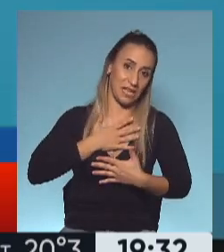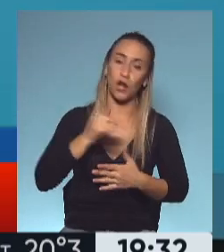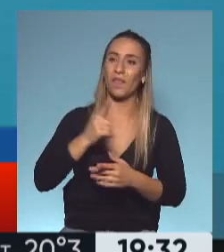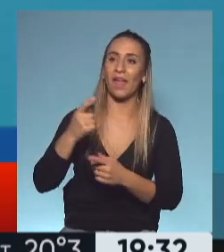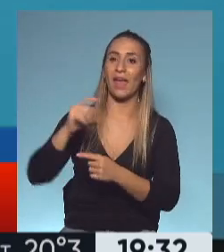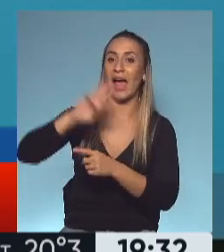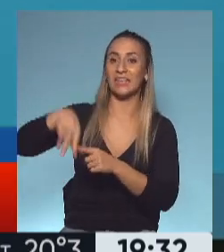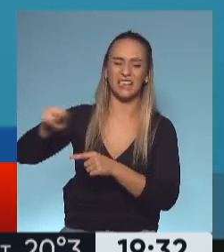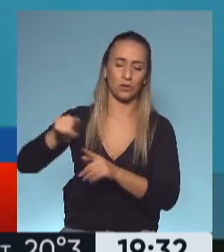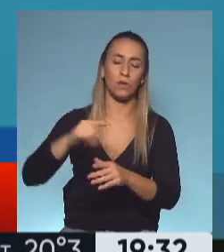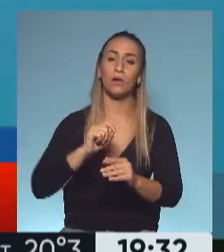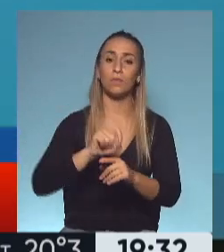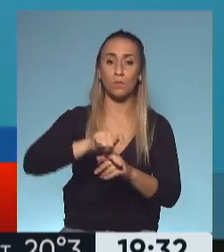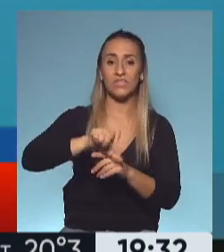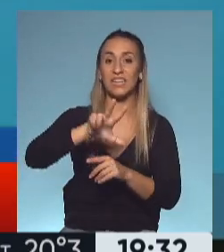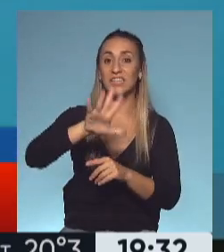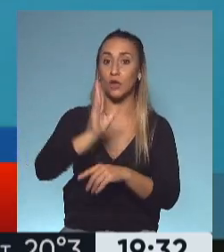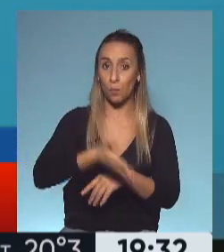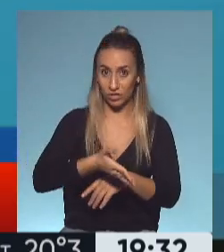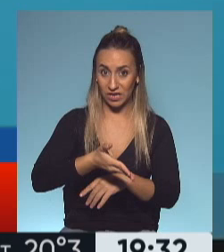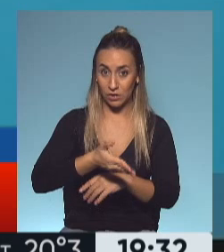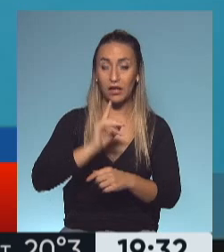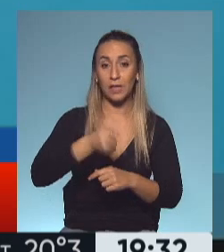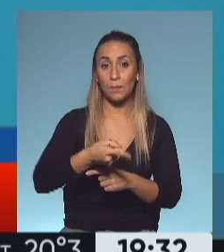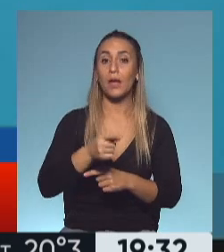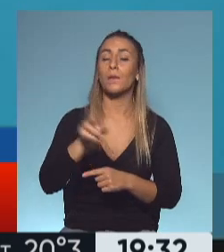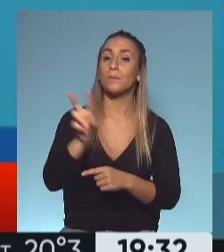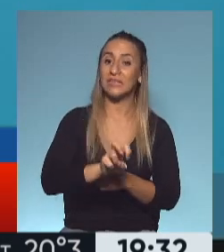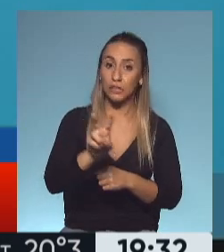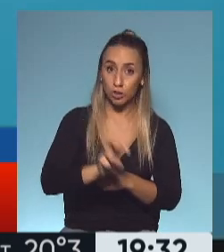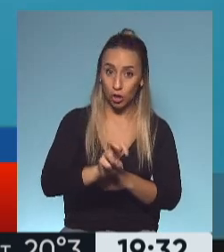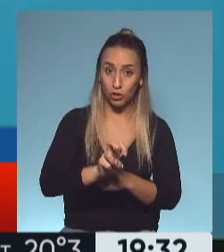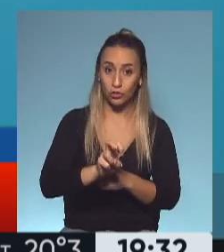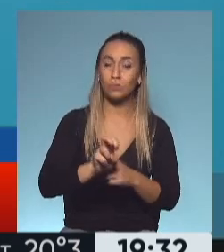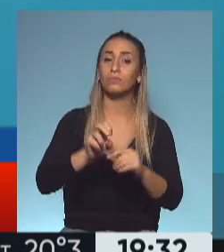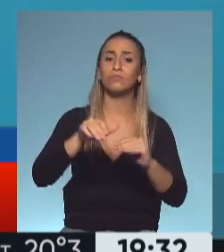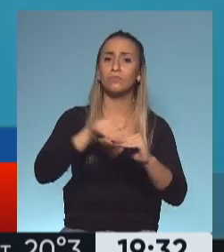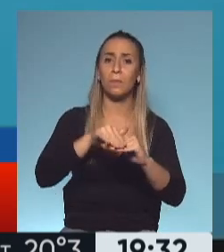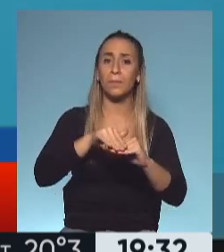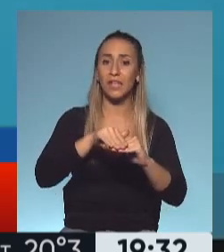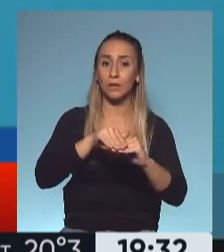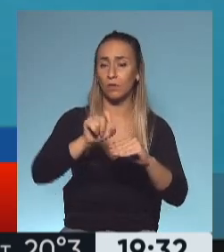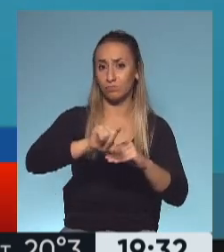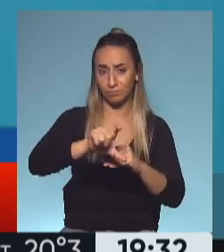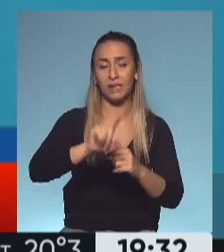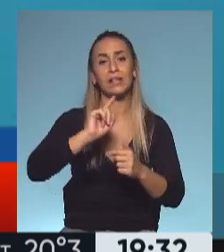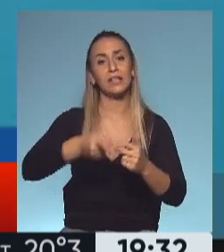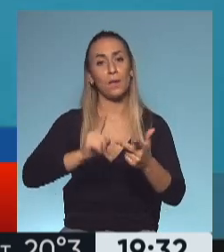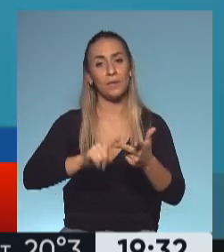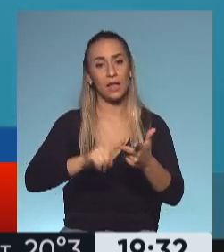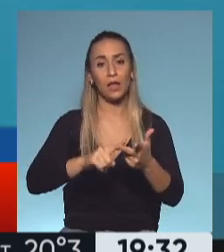en 35%, y también las pensiones atadas al haber mínimo. Se amplía también